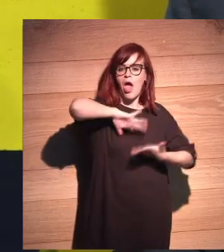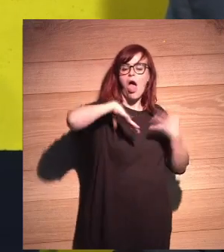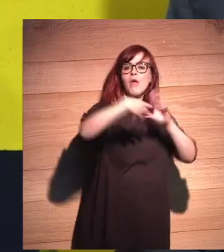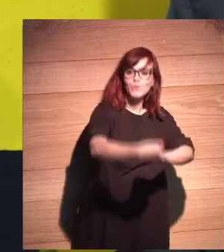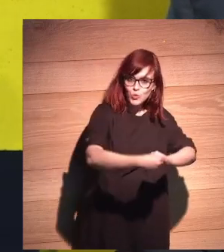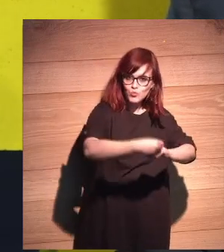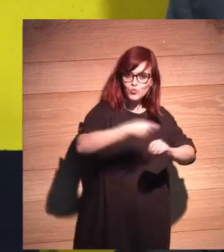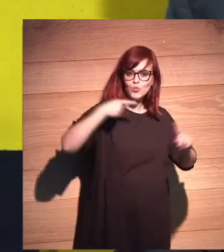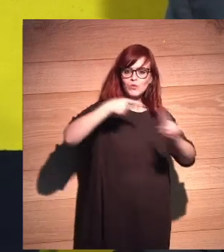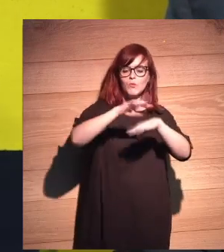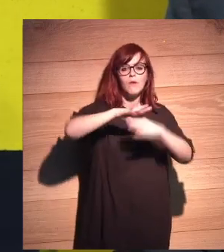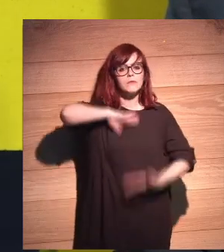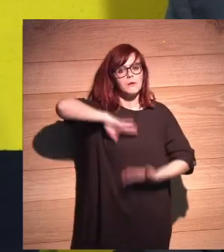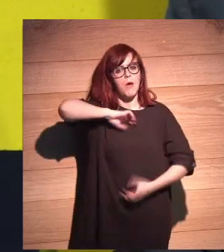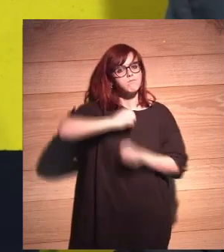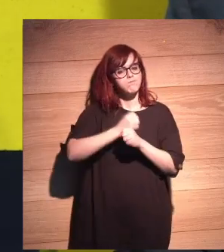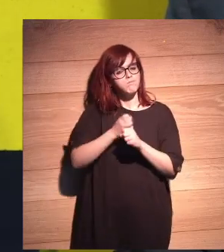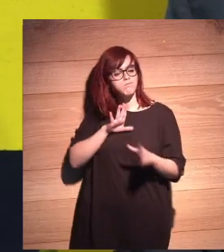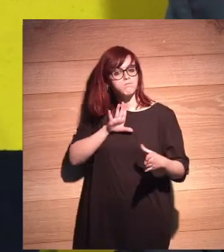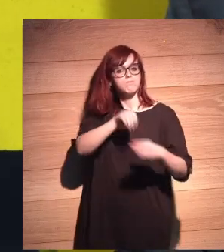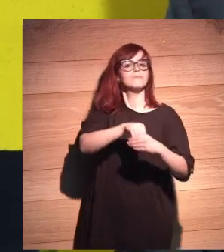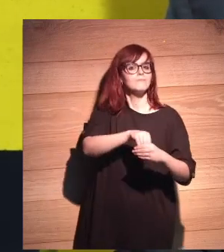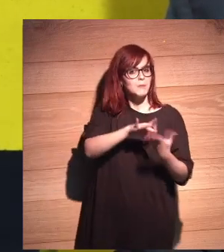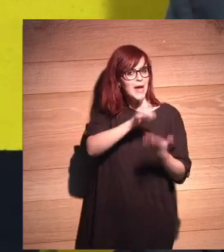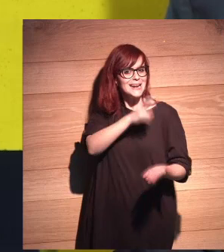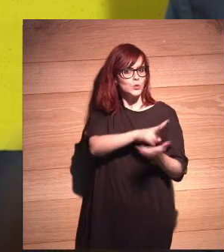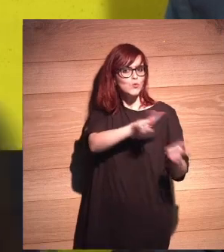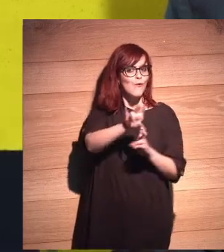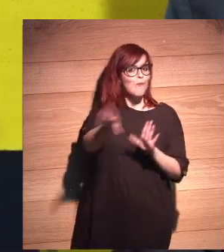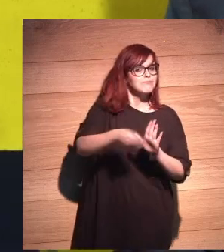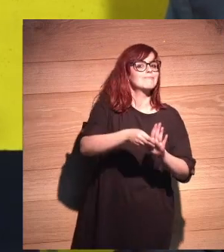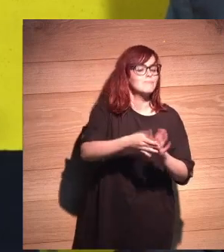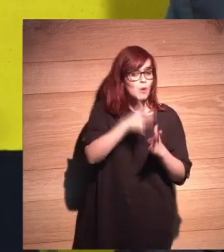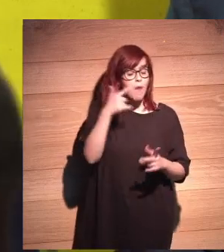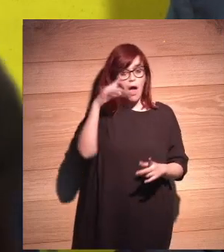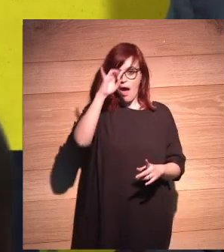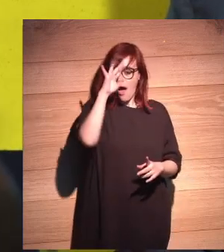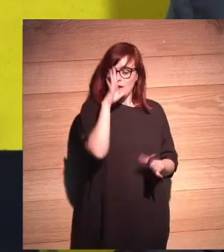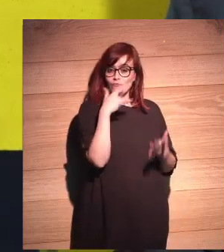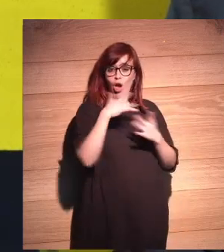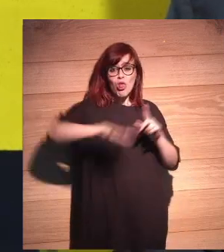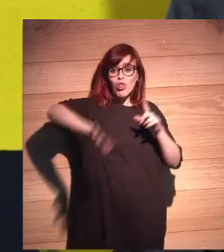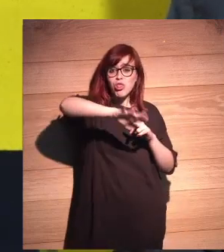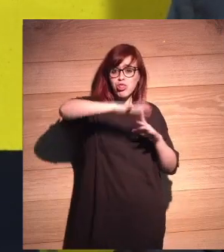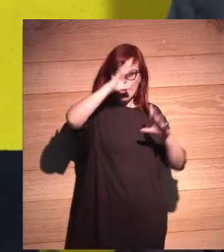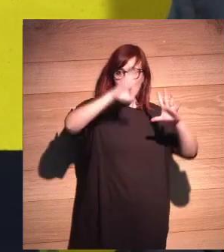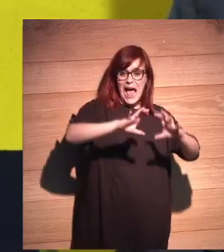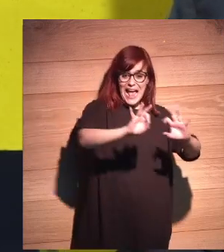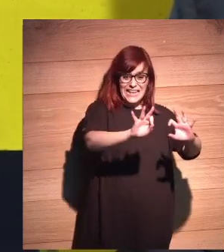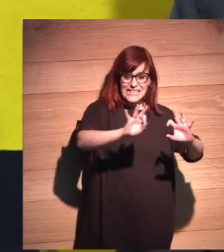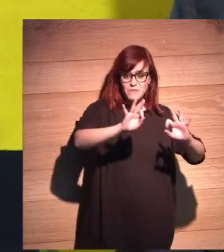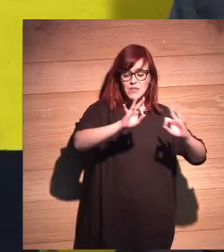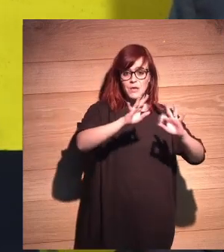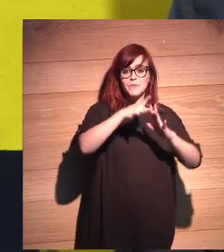incorporar nuevas tareas, de asumir nuevos retos. A mí me parece alucinante que tengamos una zona en el cerebro para